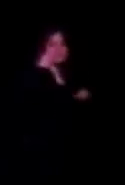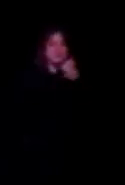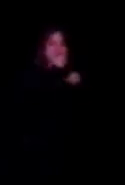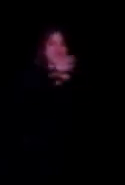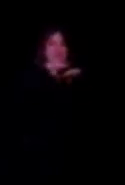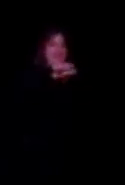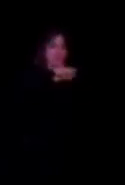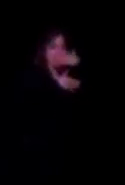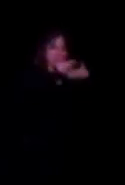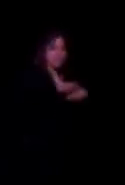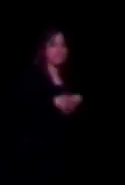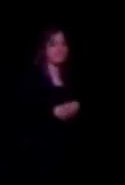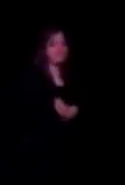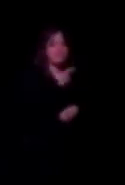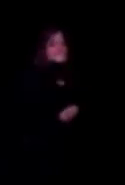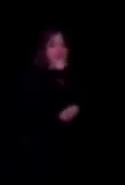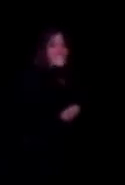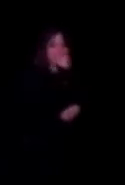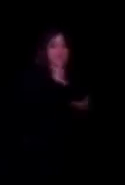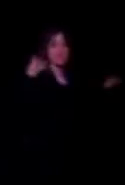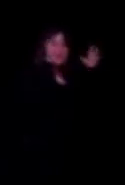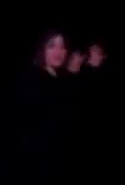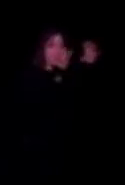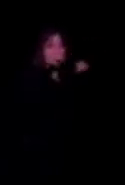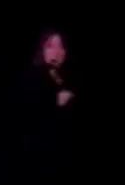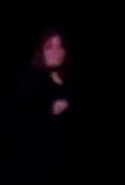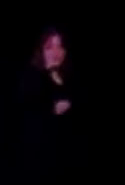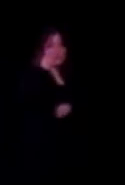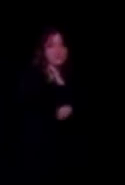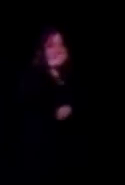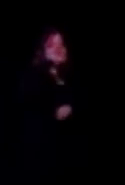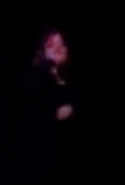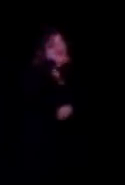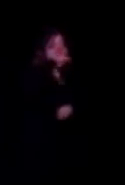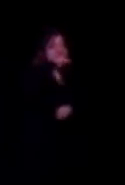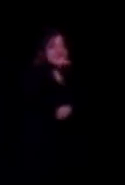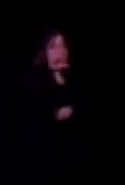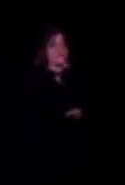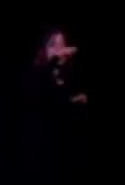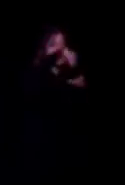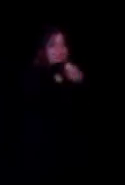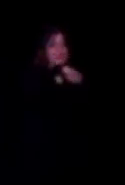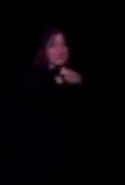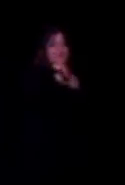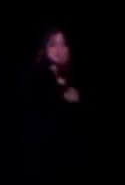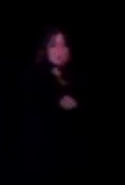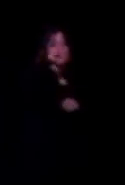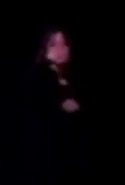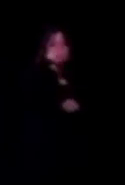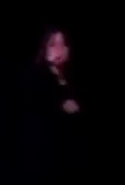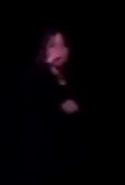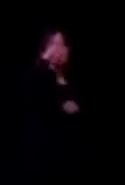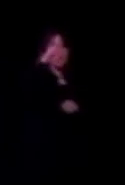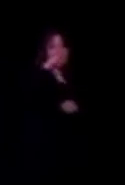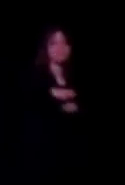el cr es incluido en el iii dc supuso la inclusión